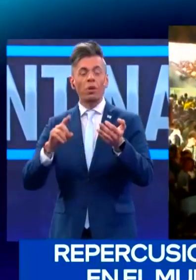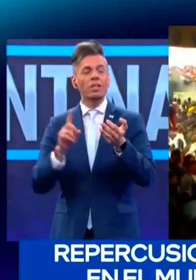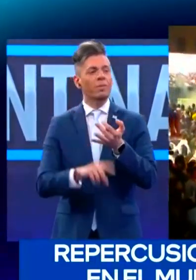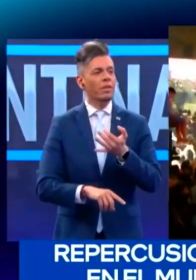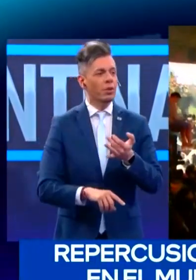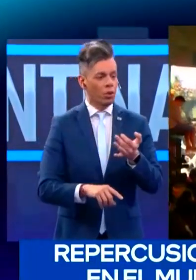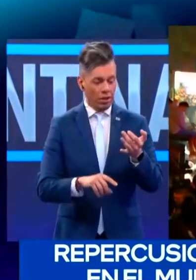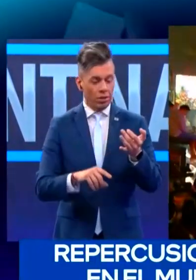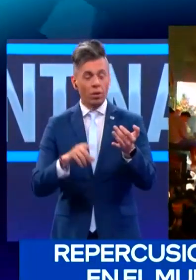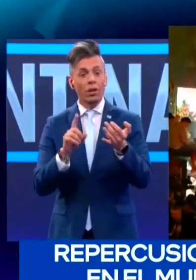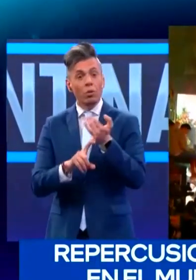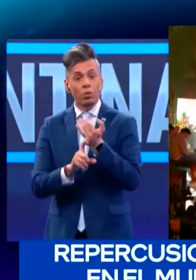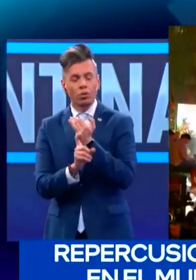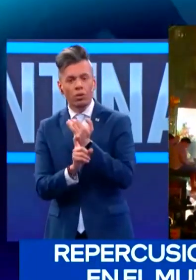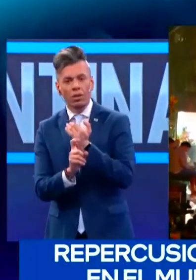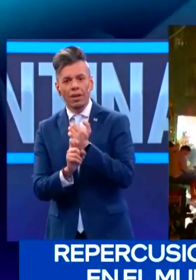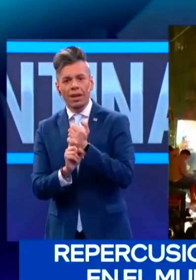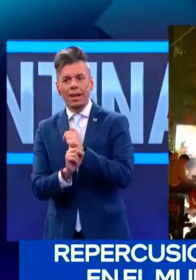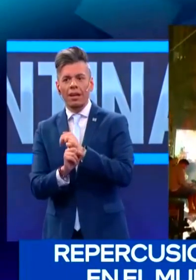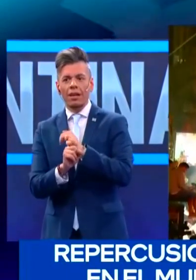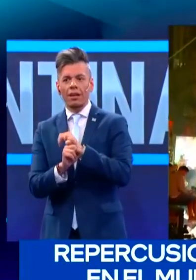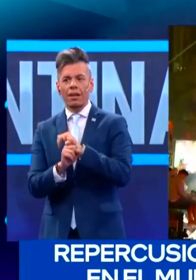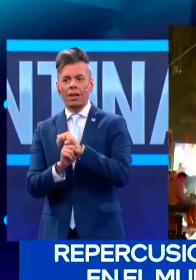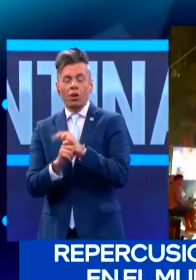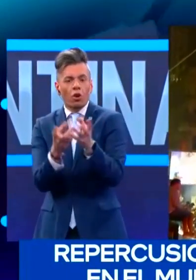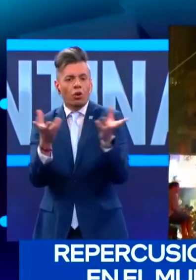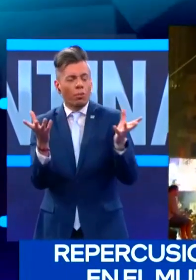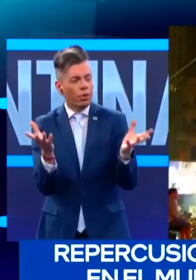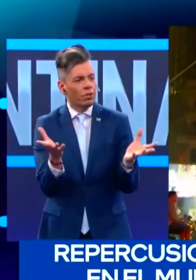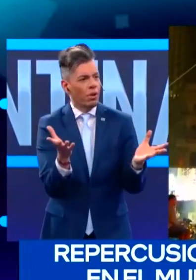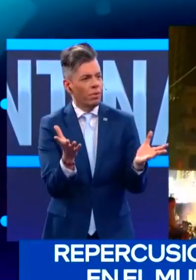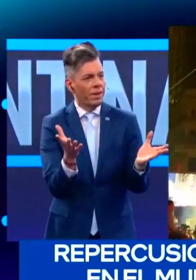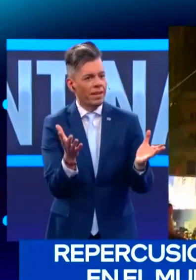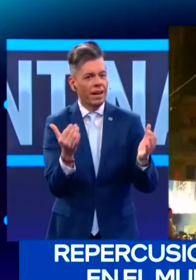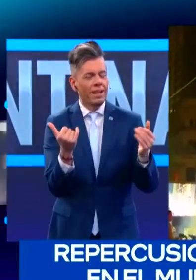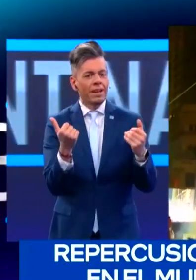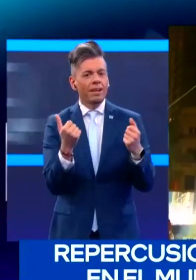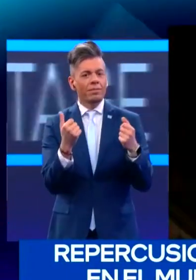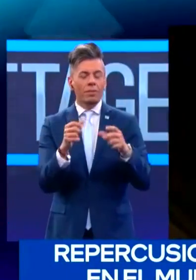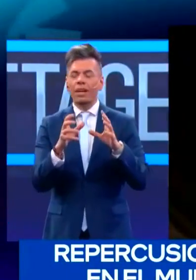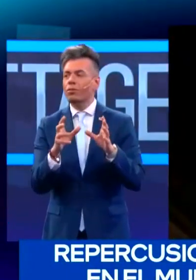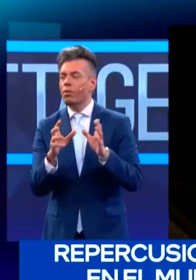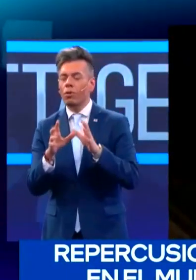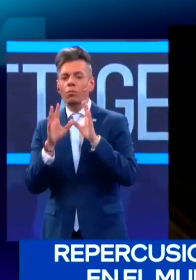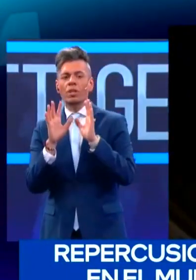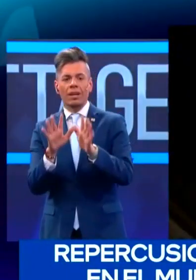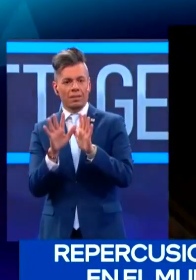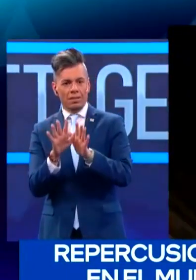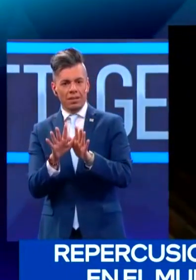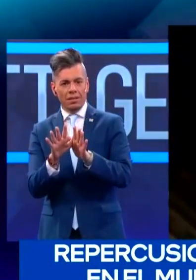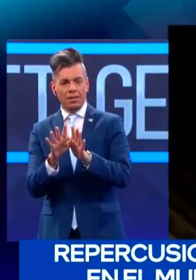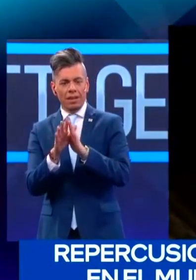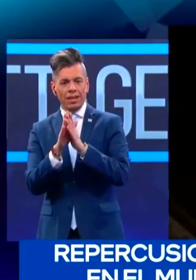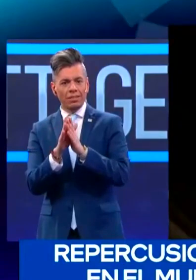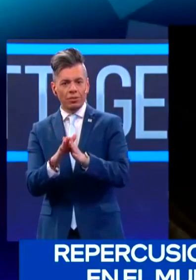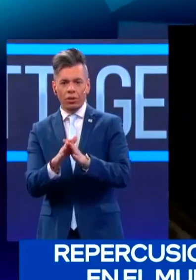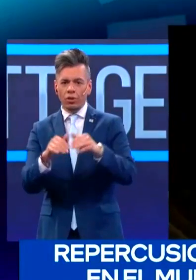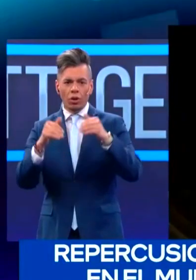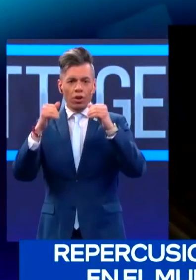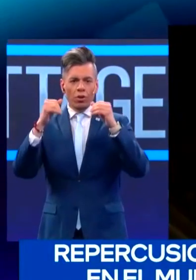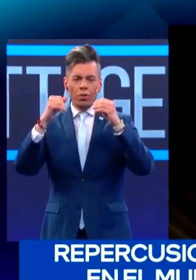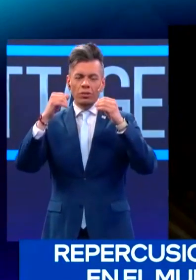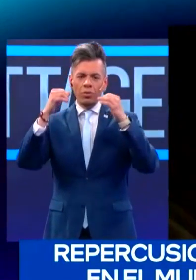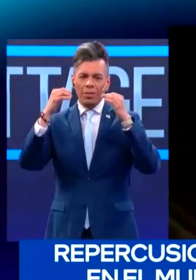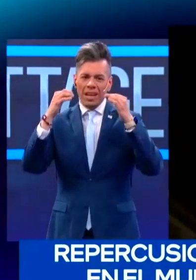el políticamente incorrecto, incluso el loco, por decirlo de alguna manera? Mira, yo hablo con mucha gente, e insisto con